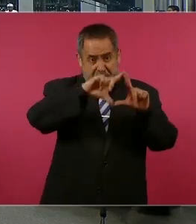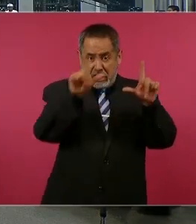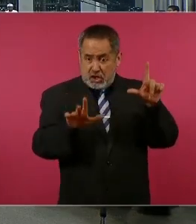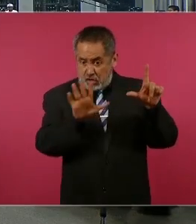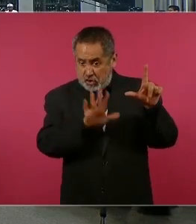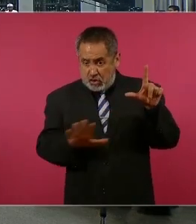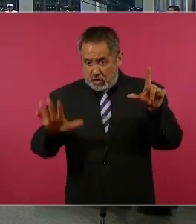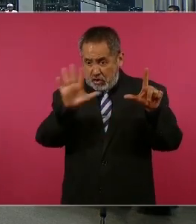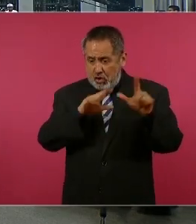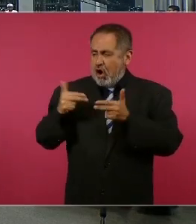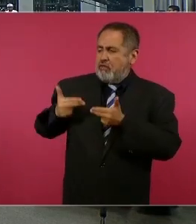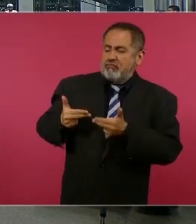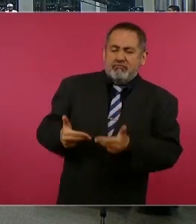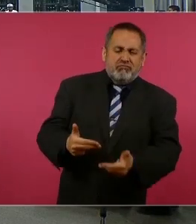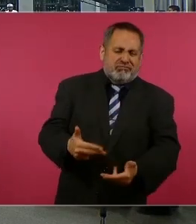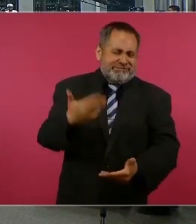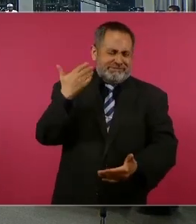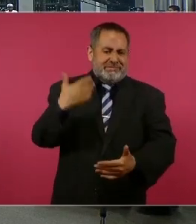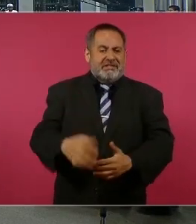sigue quedando con la plática usted,